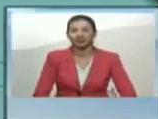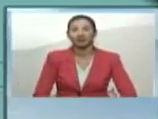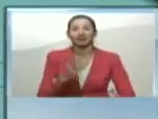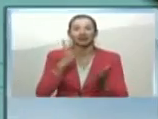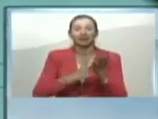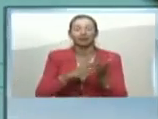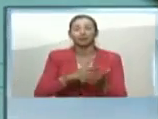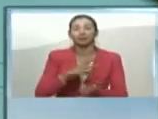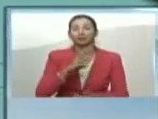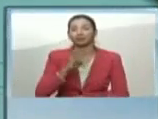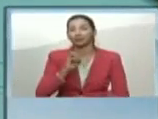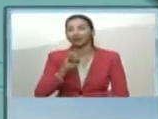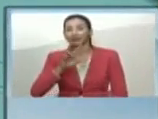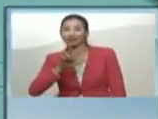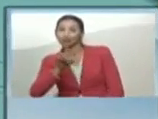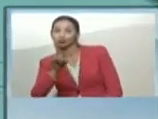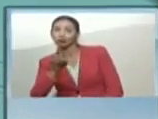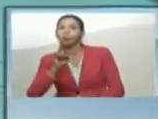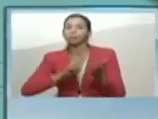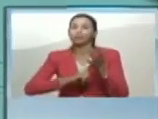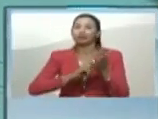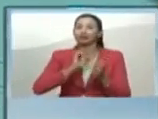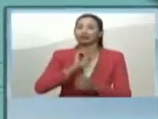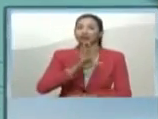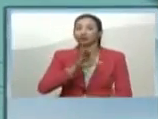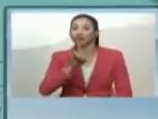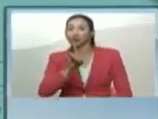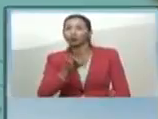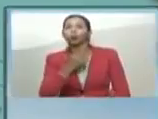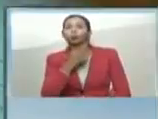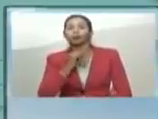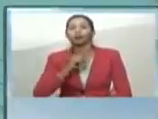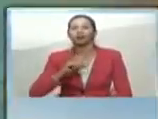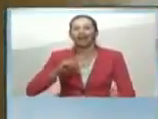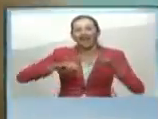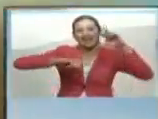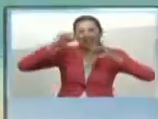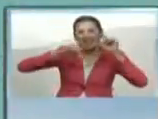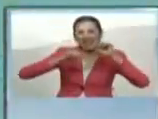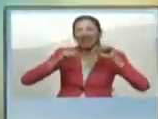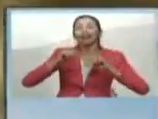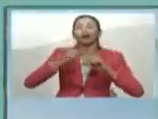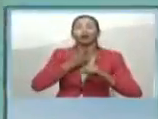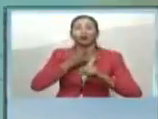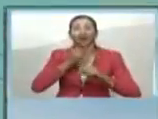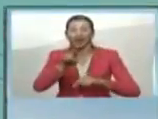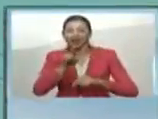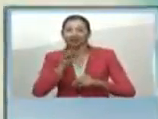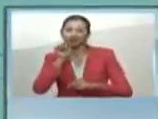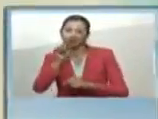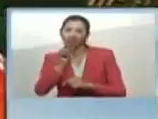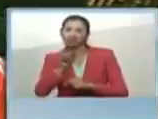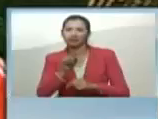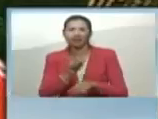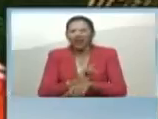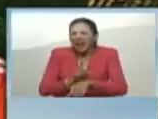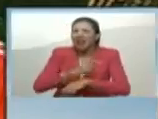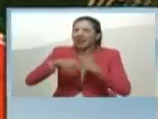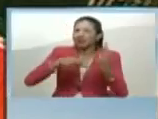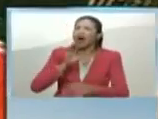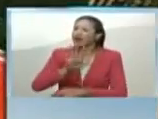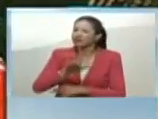3.031 en 2 minutos. 1.051 favoritos. Así tiene que ser la revolución. Full dinámica, full